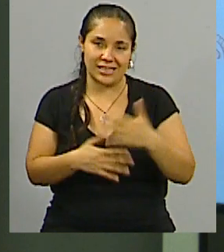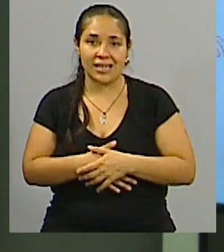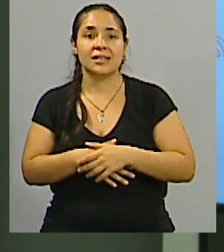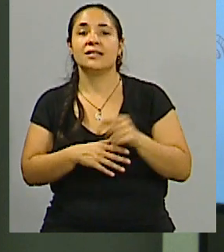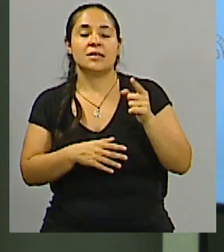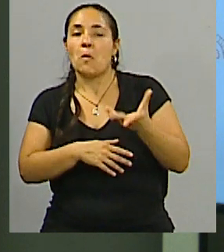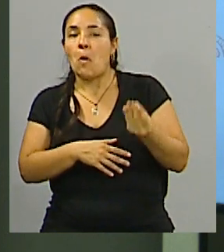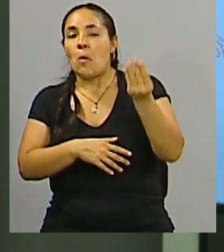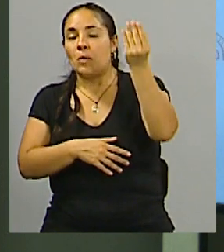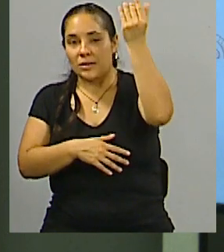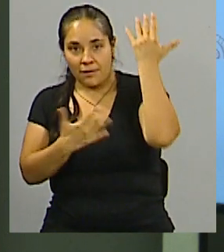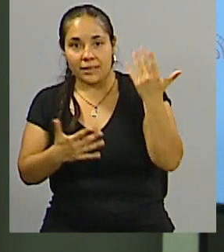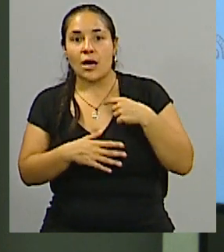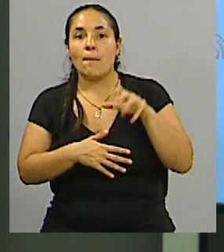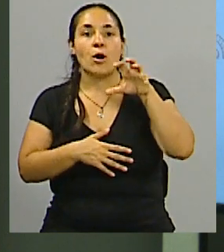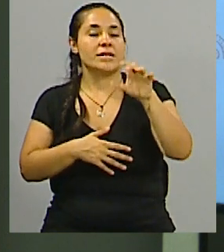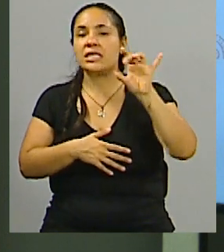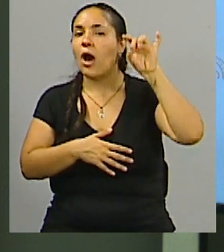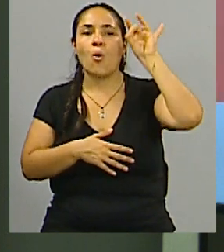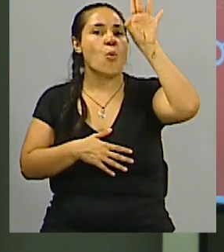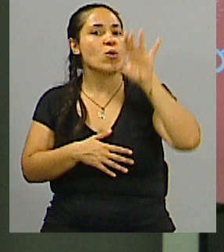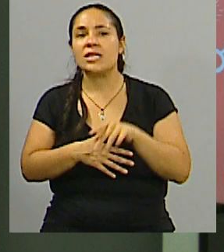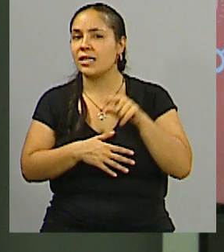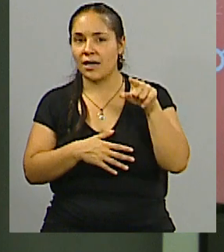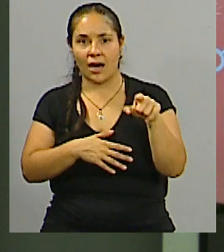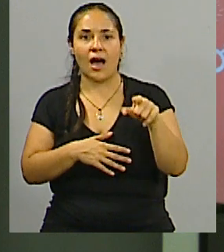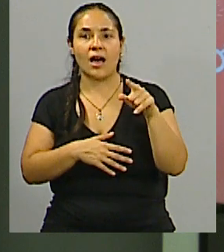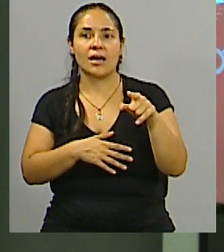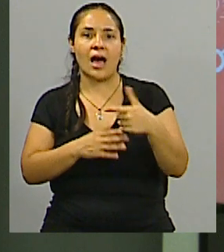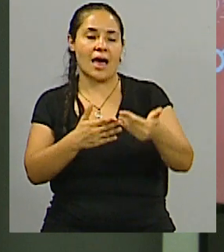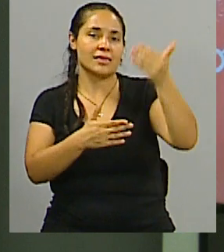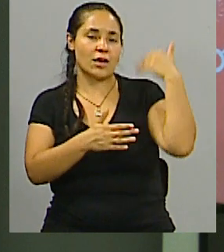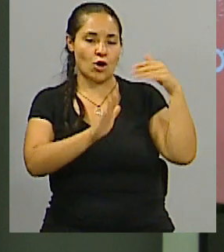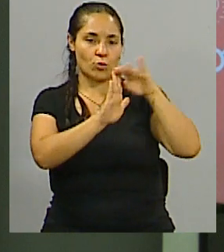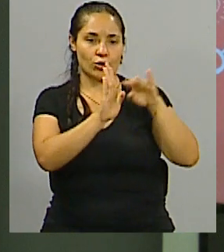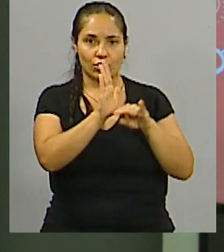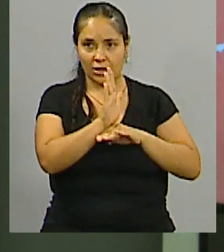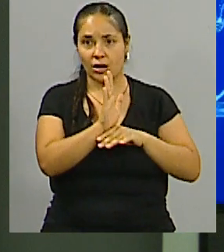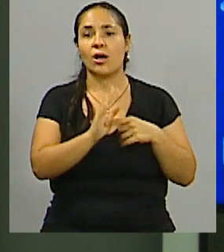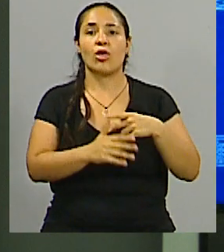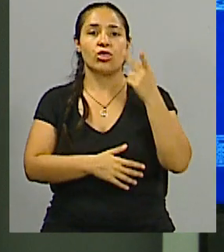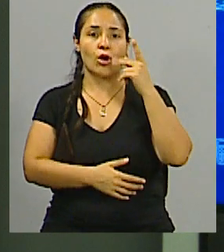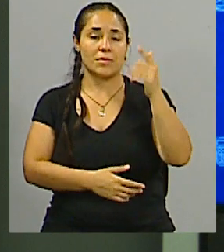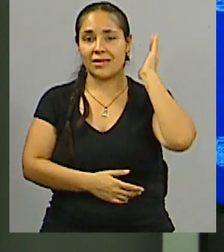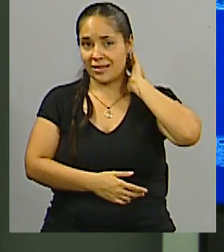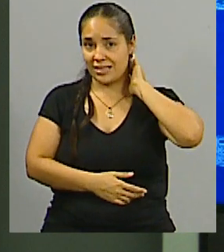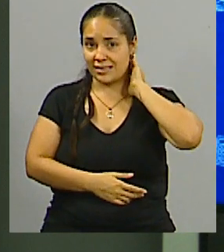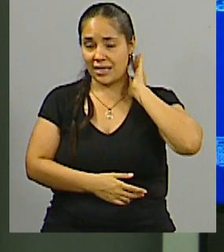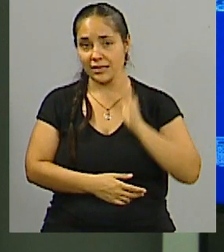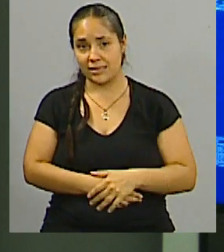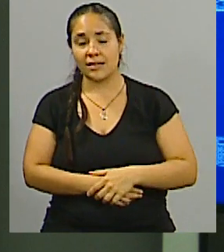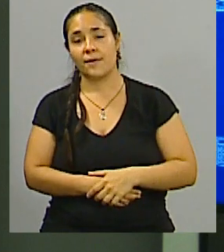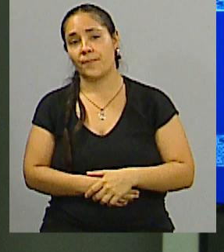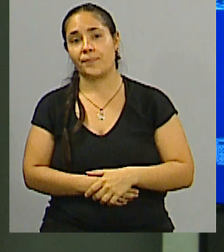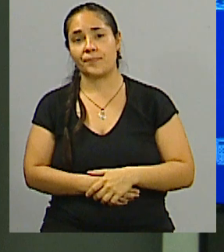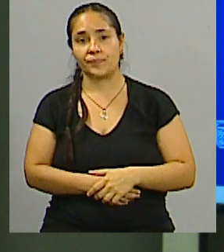cierto frecuente, porque además son la única provincia donde se aplicó el anterior protocolo antipiquete, el de 2016,